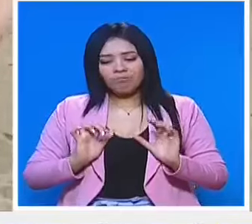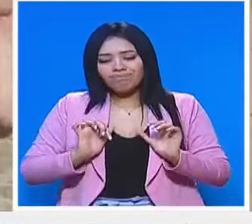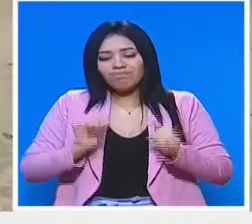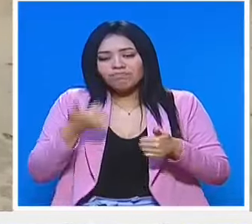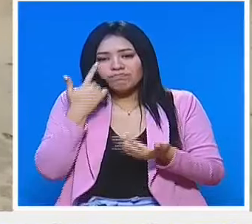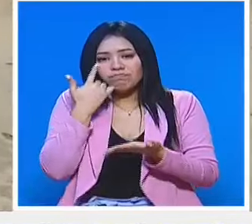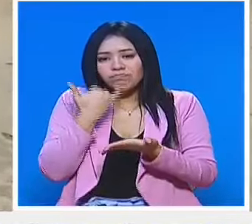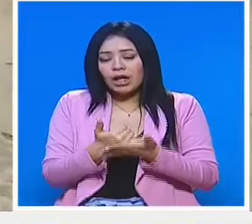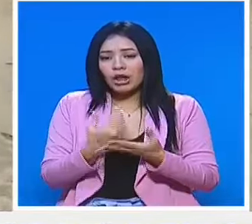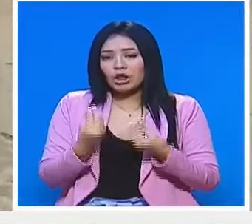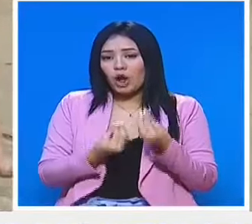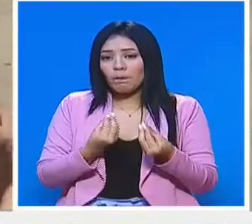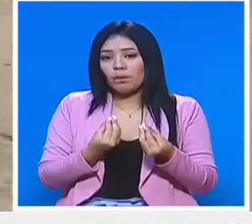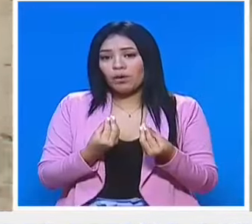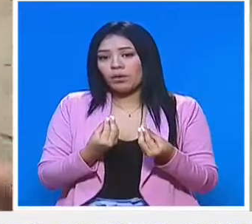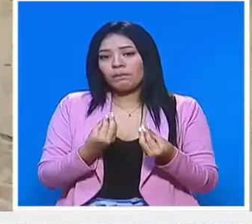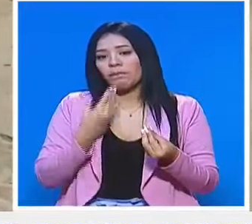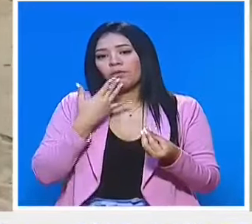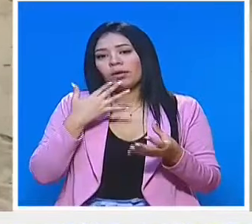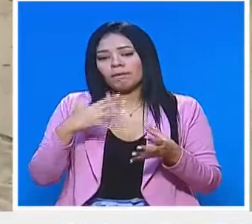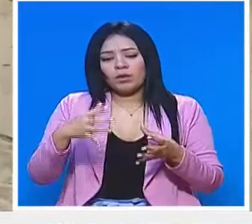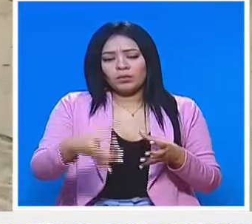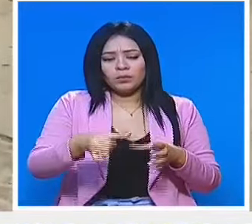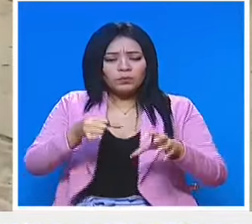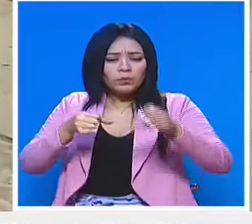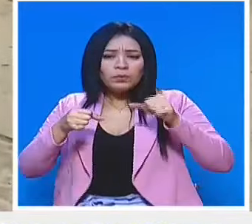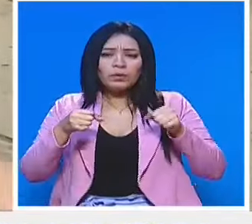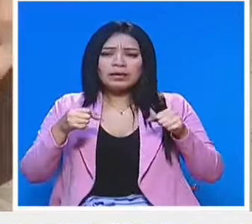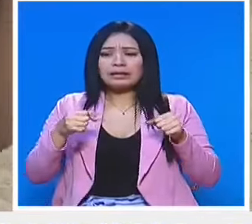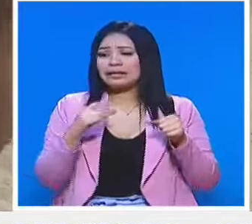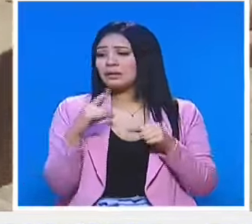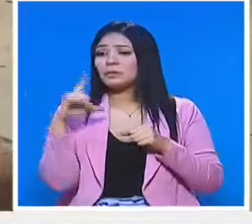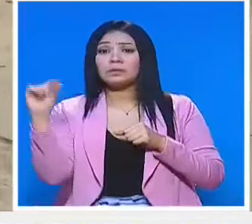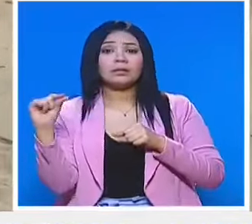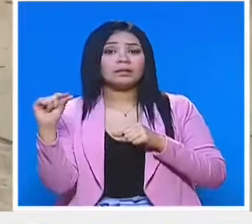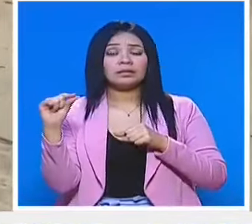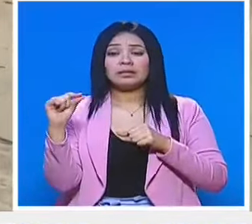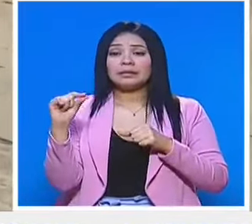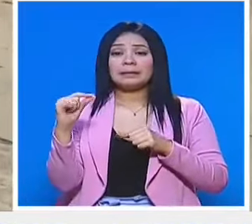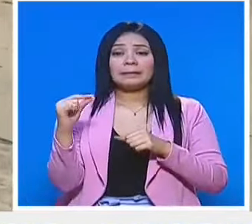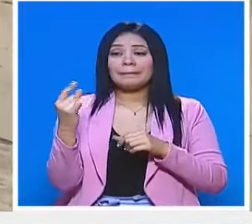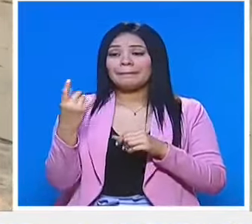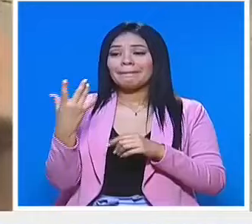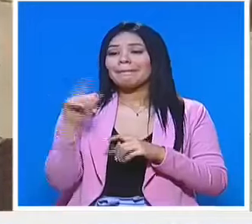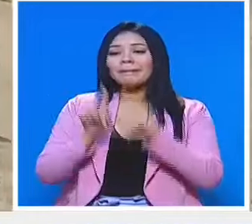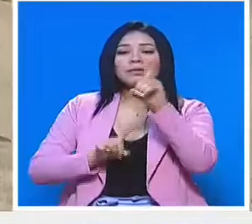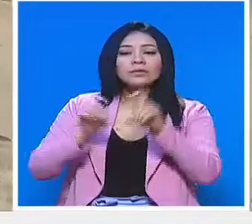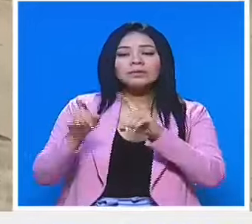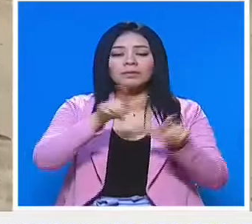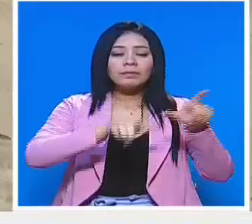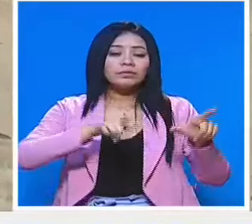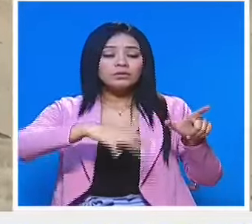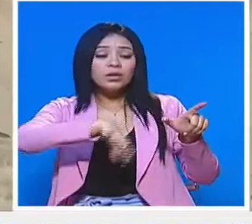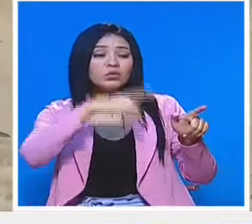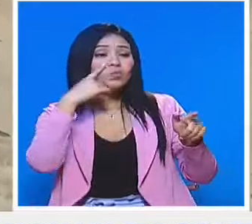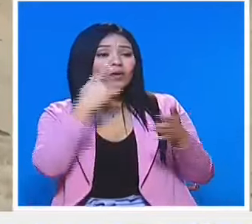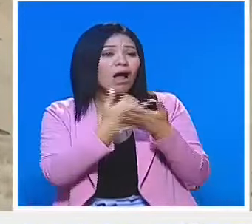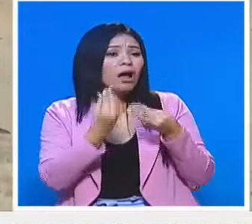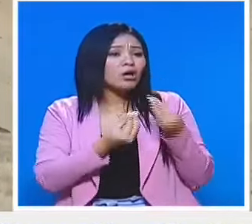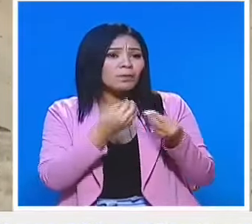tomar lo que podíamos para poder salir del apartamento. Preguntamos en el pasillo a los vecinos si estaban